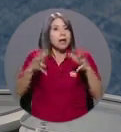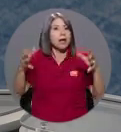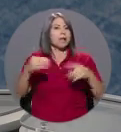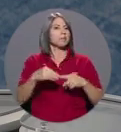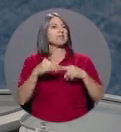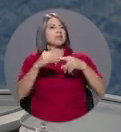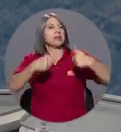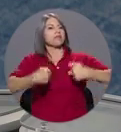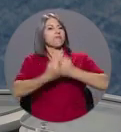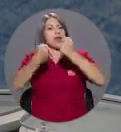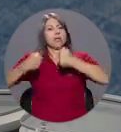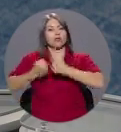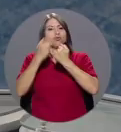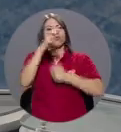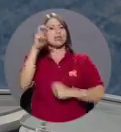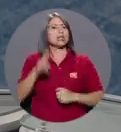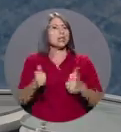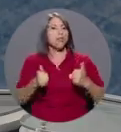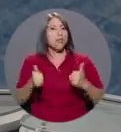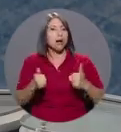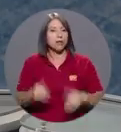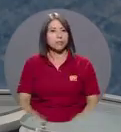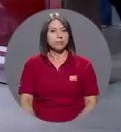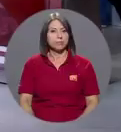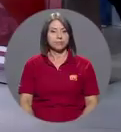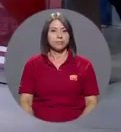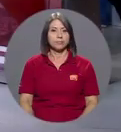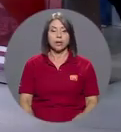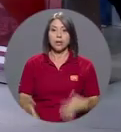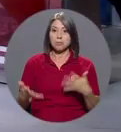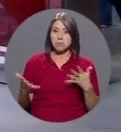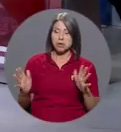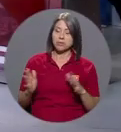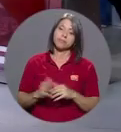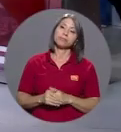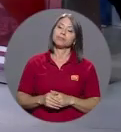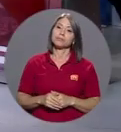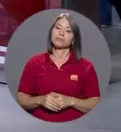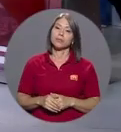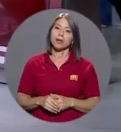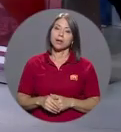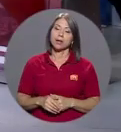son como los principales retos que tiene el país en esta materia? Bueno,